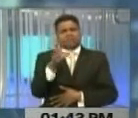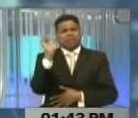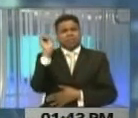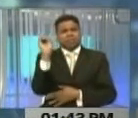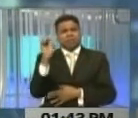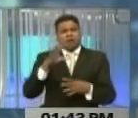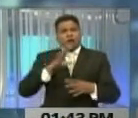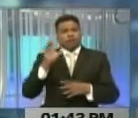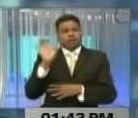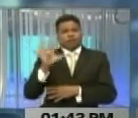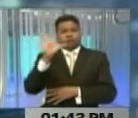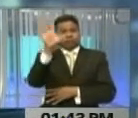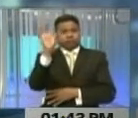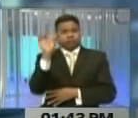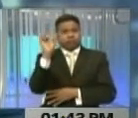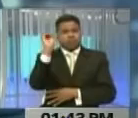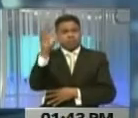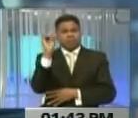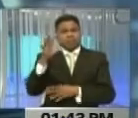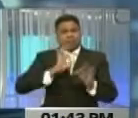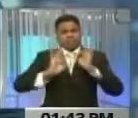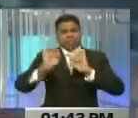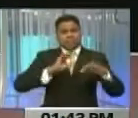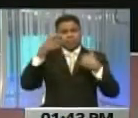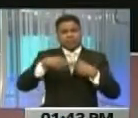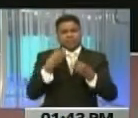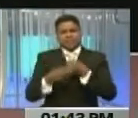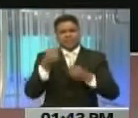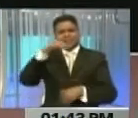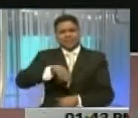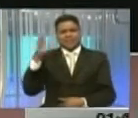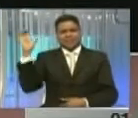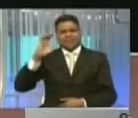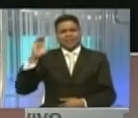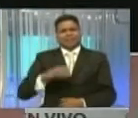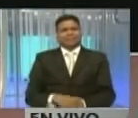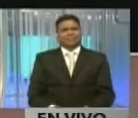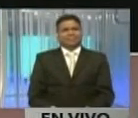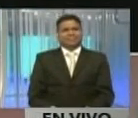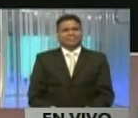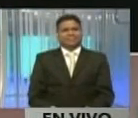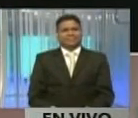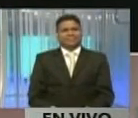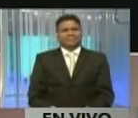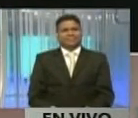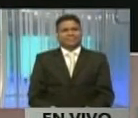de Teatro que se estará realizando en los próximos días acá en la ciudad capital. Adelante, Carlos.